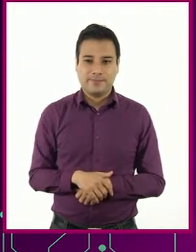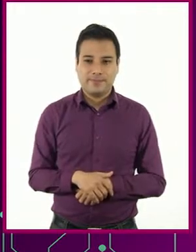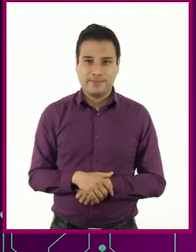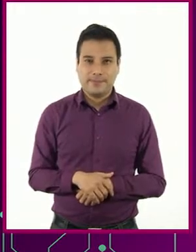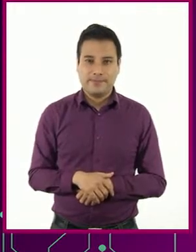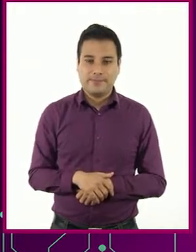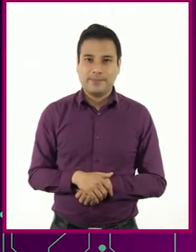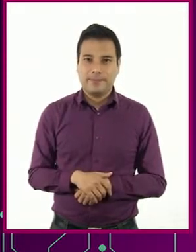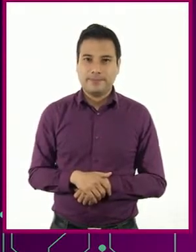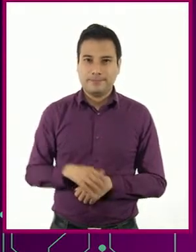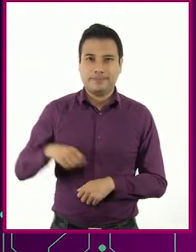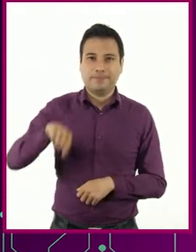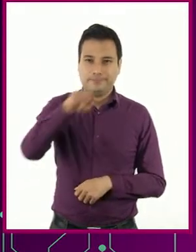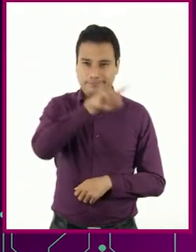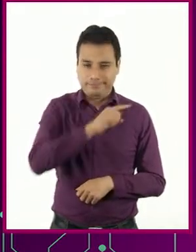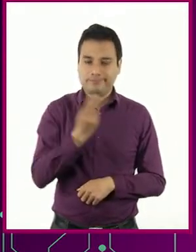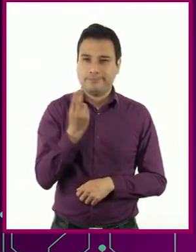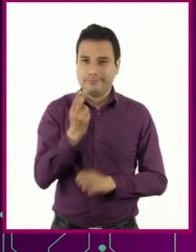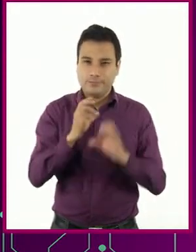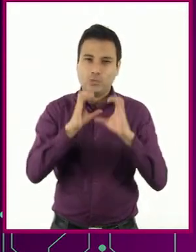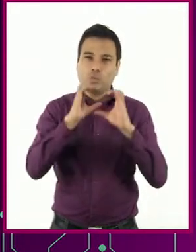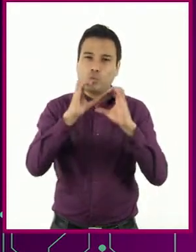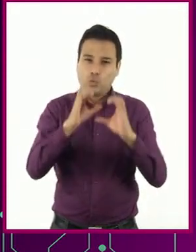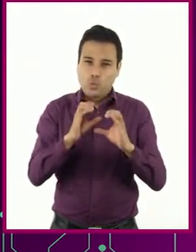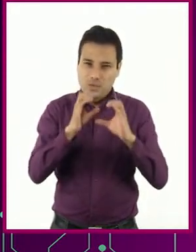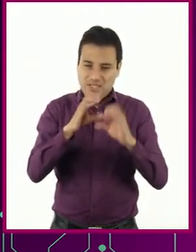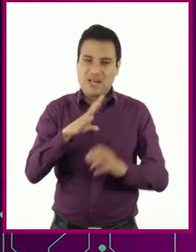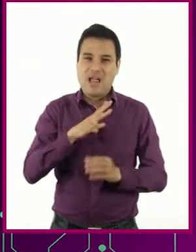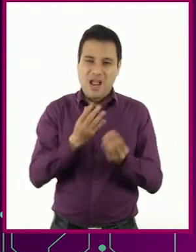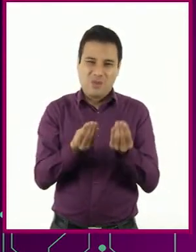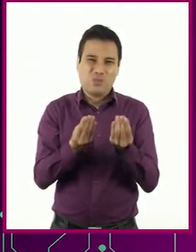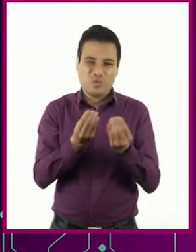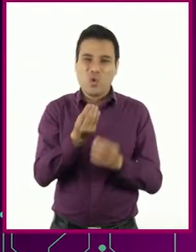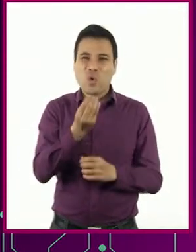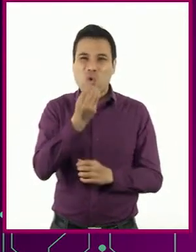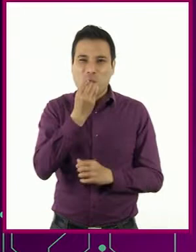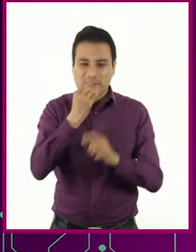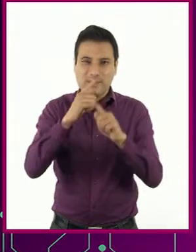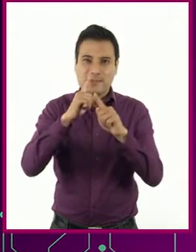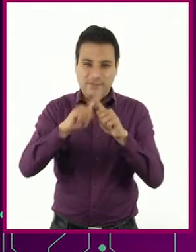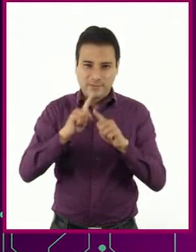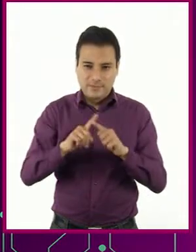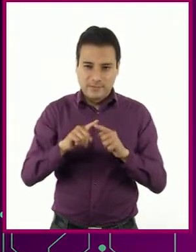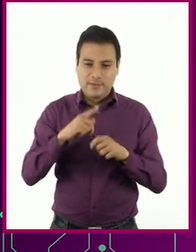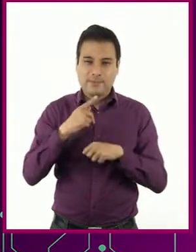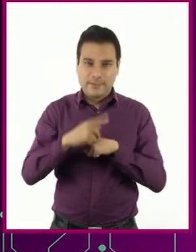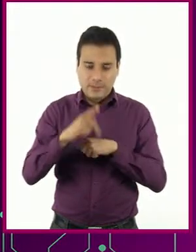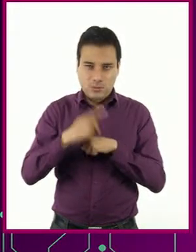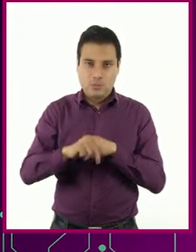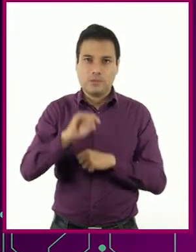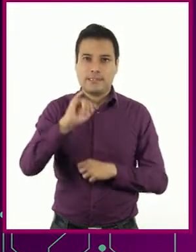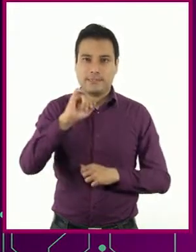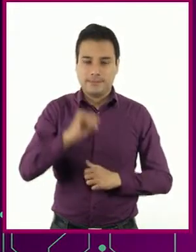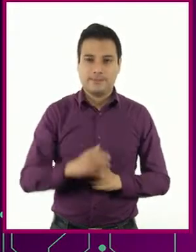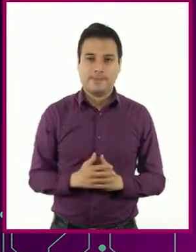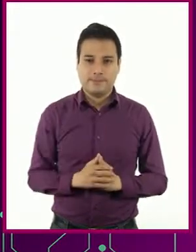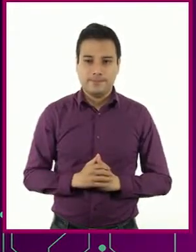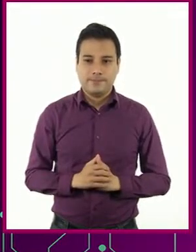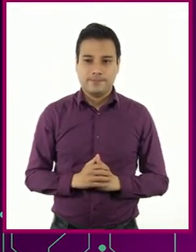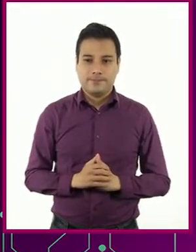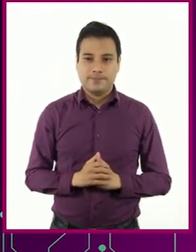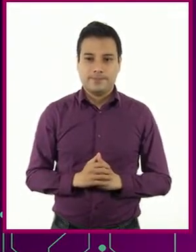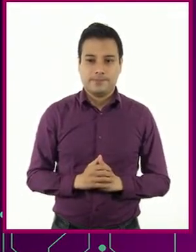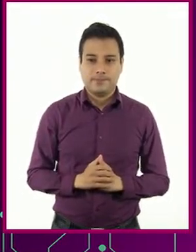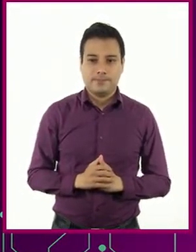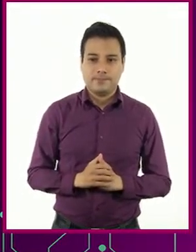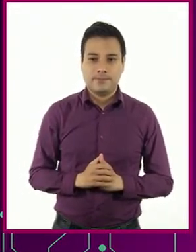tenemos muchos alimentos, desgraciadamente, en la actualidad, que nos llegan a provocar esas pigmentaciones. Doctor, ¿por